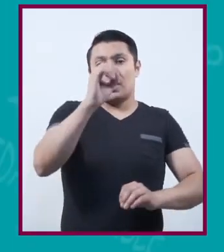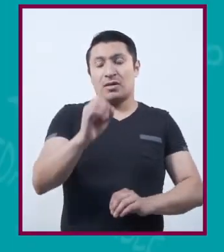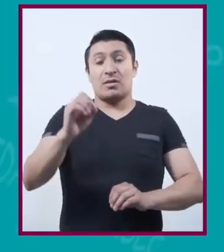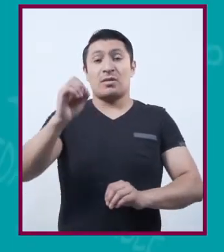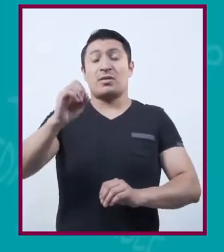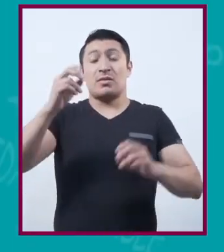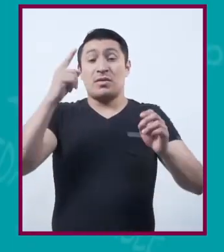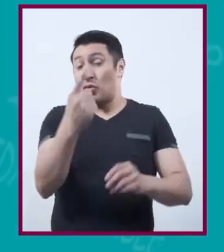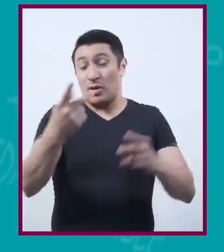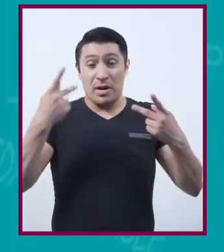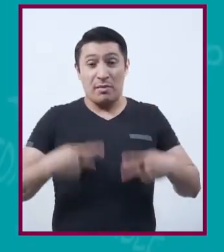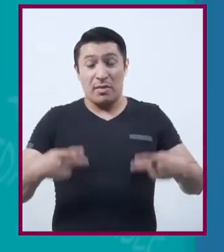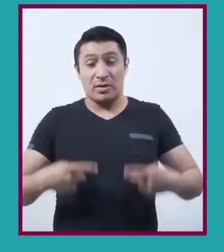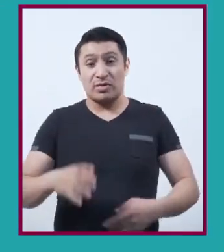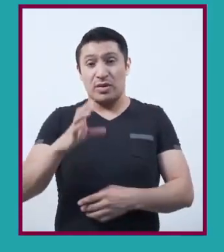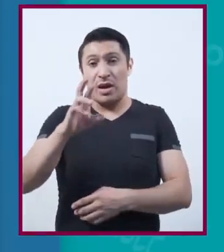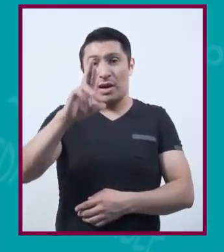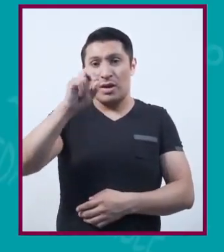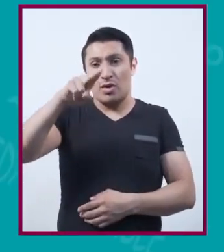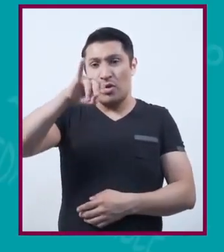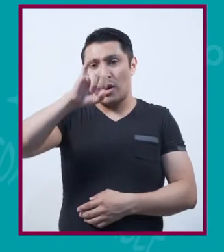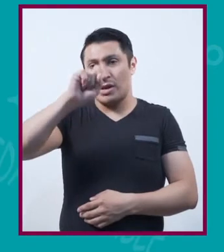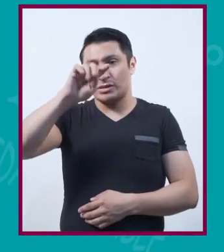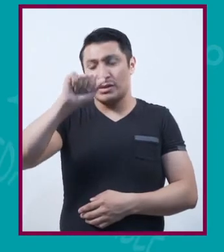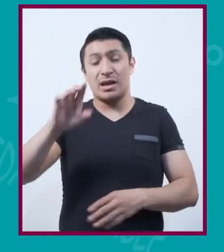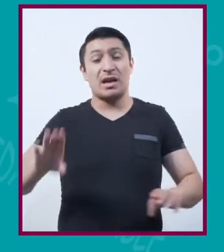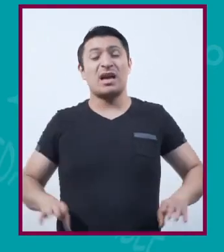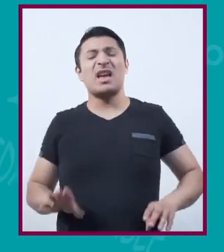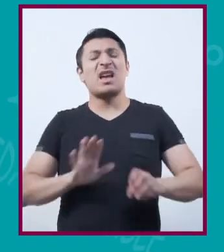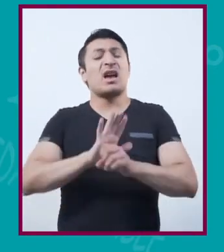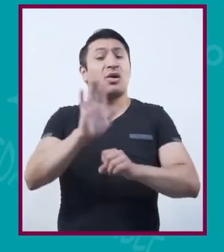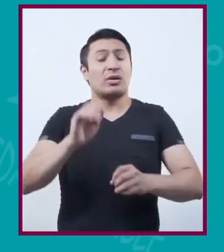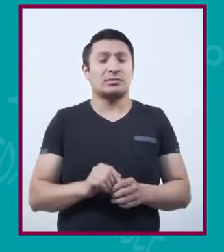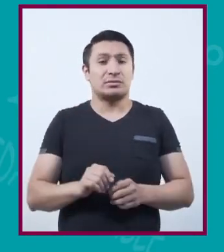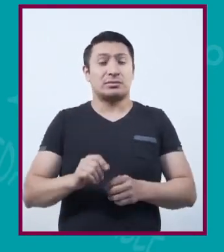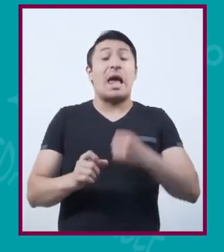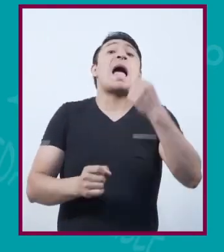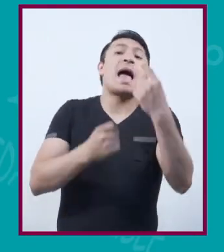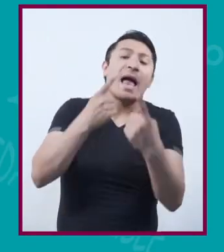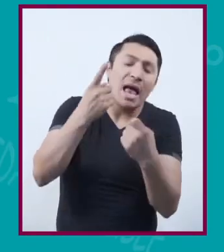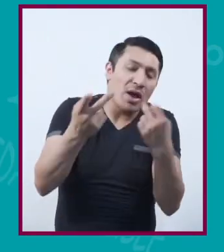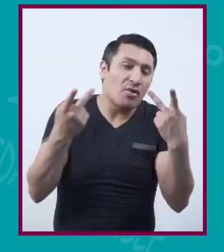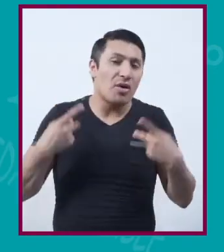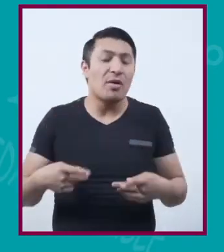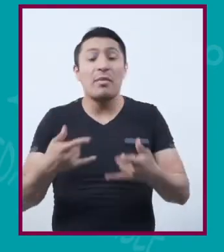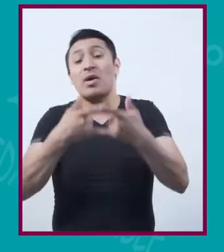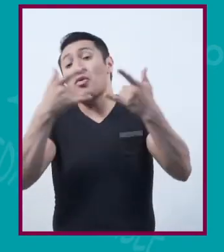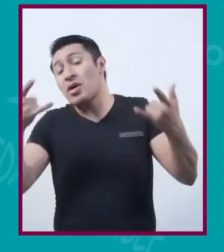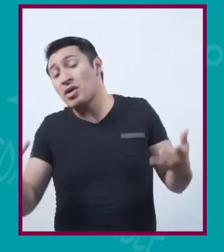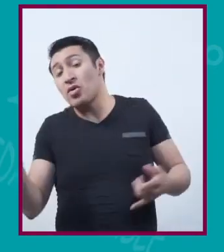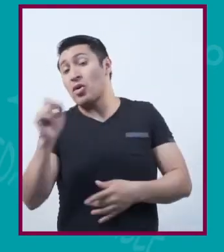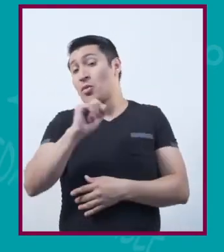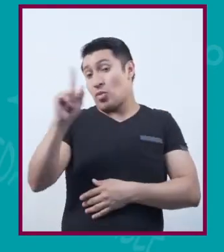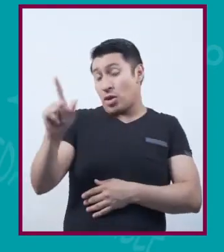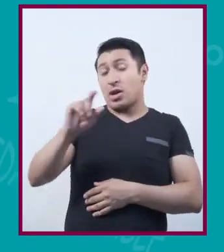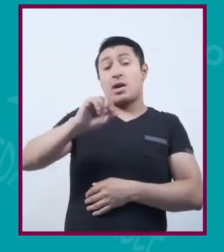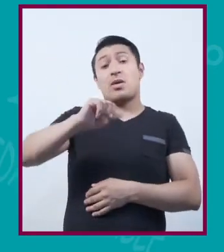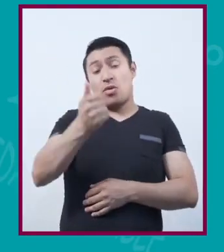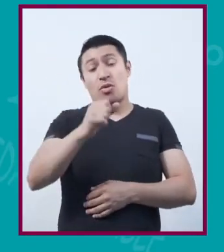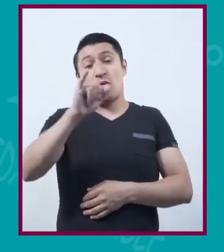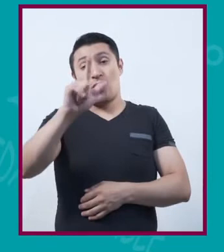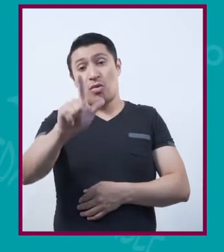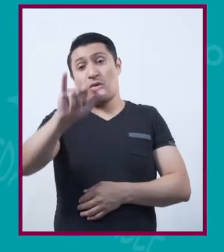de un o una cronista? Bueno, algunos son historiadores, otros vienen